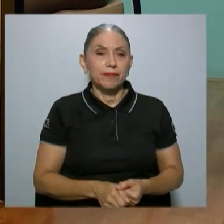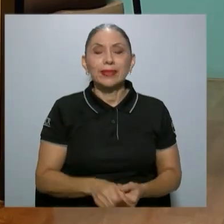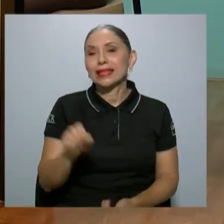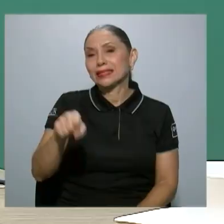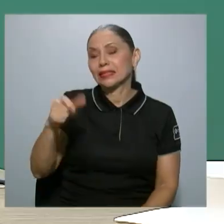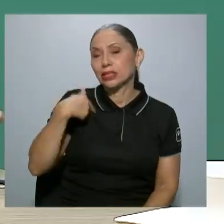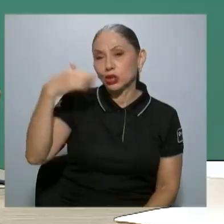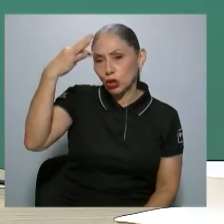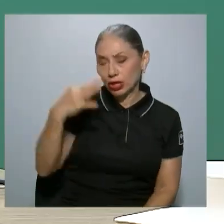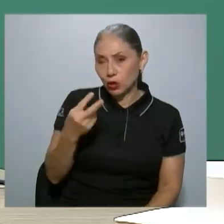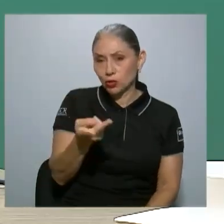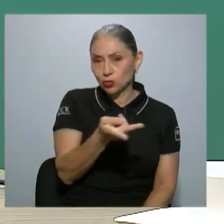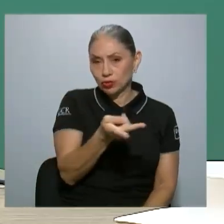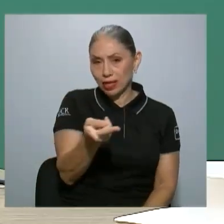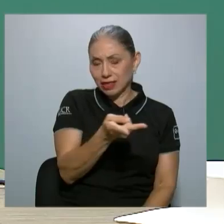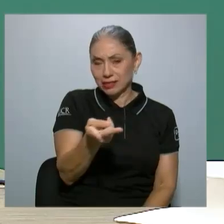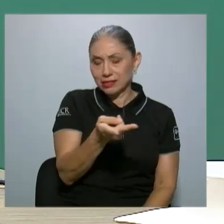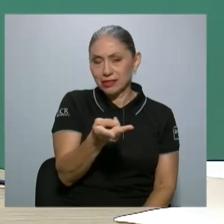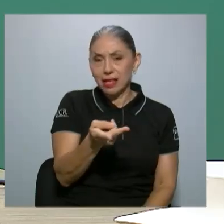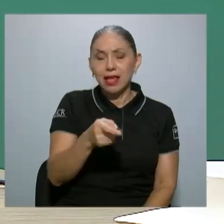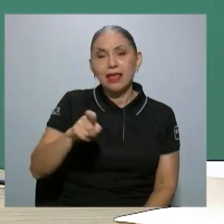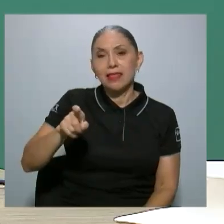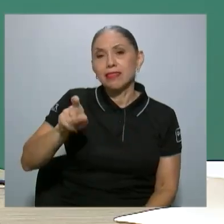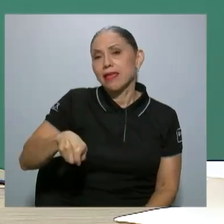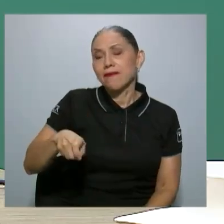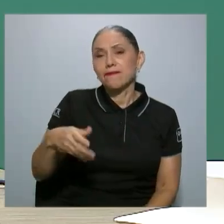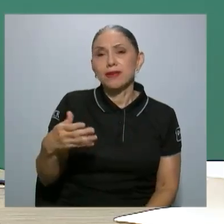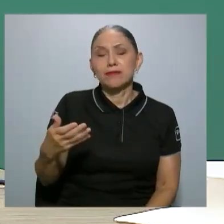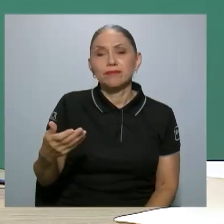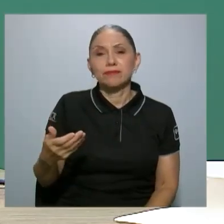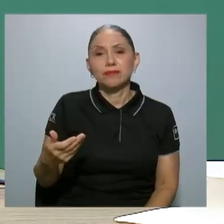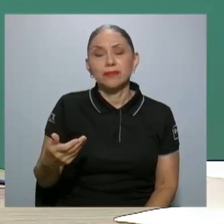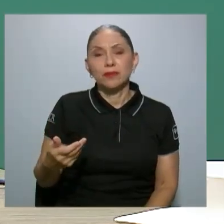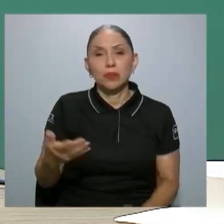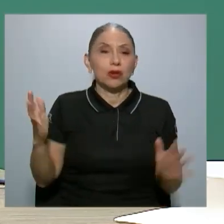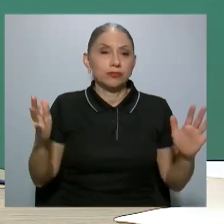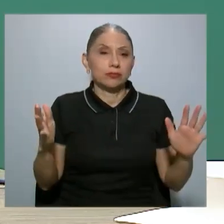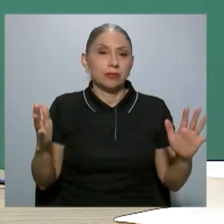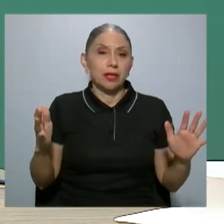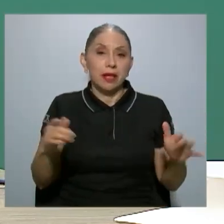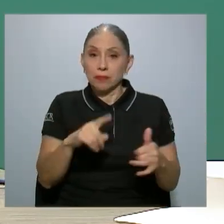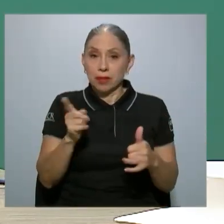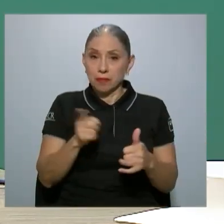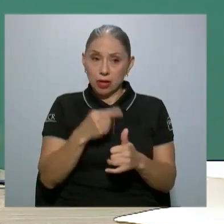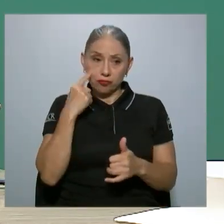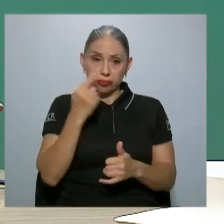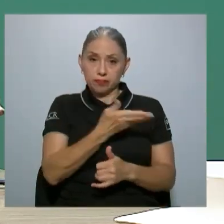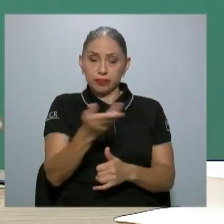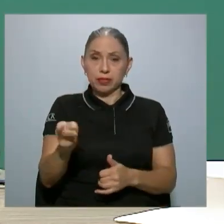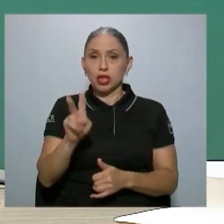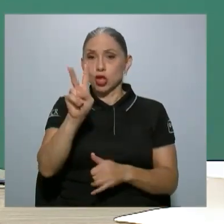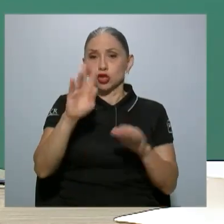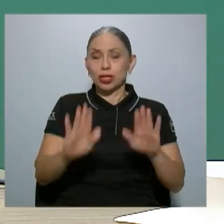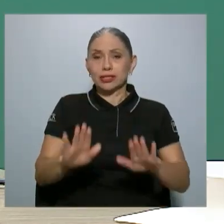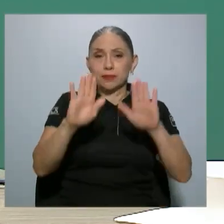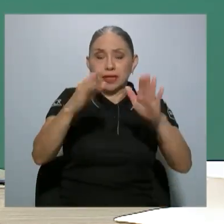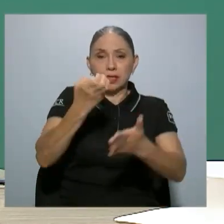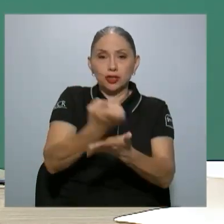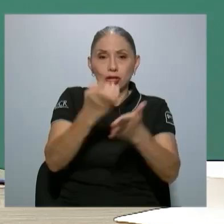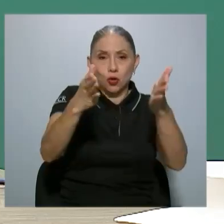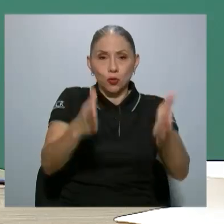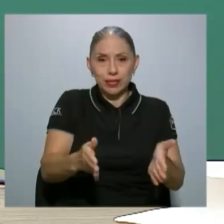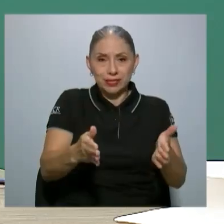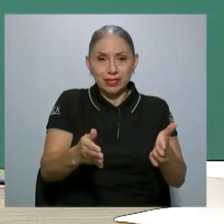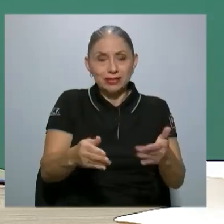que ustedes deben ser tal vez, bueno, en primer lugar son dos espléndidos economistas, esa parte, y